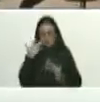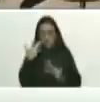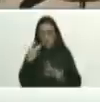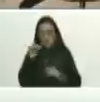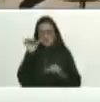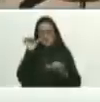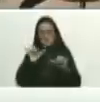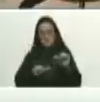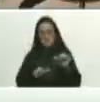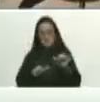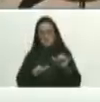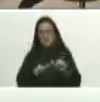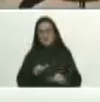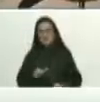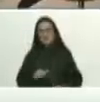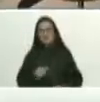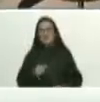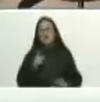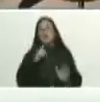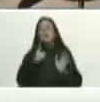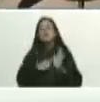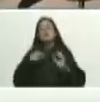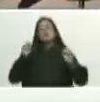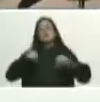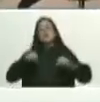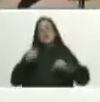este hito, presidente, diciendo, misión cumplida,